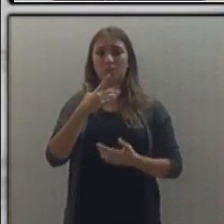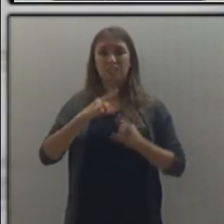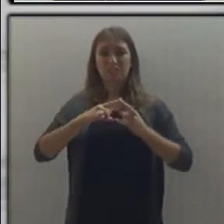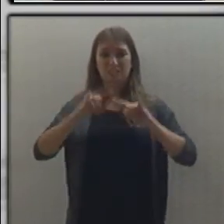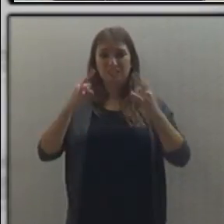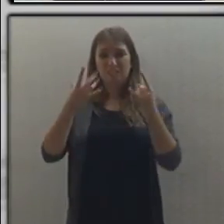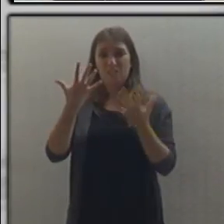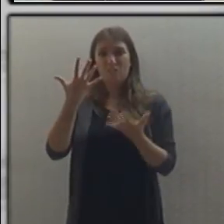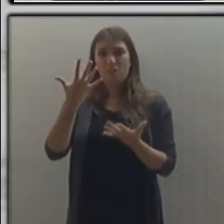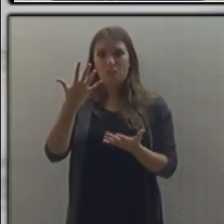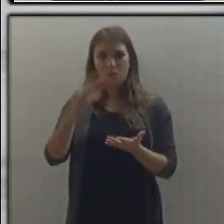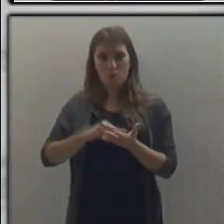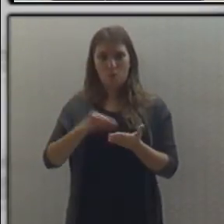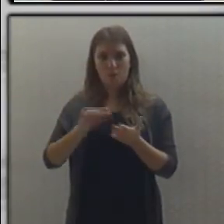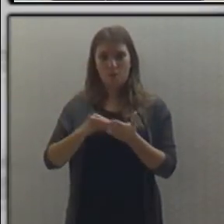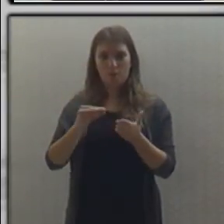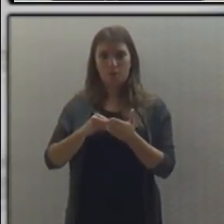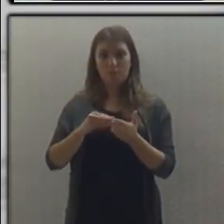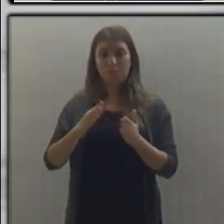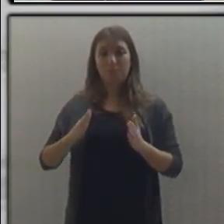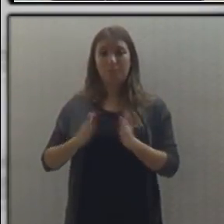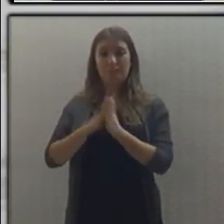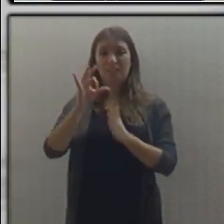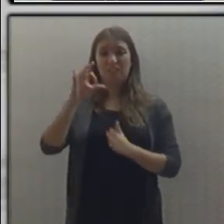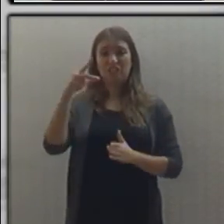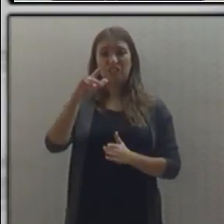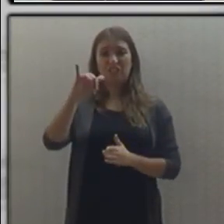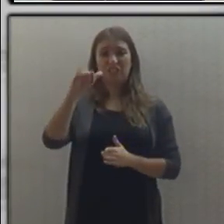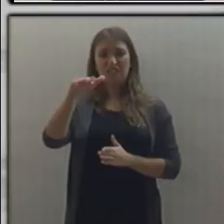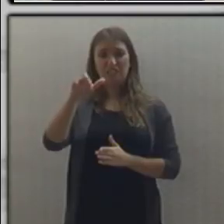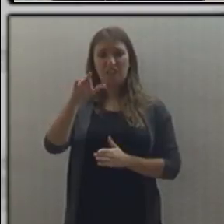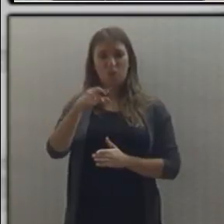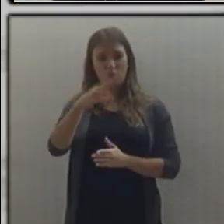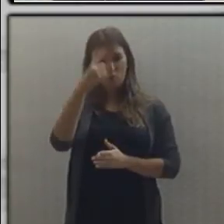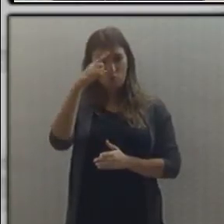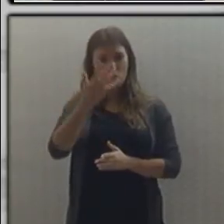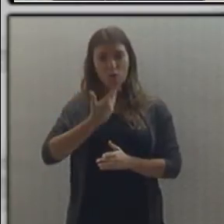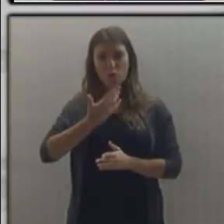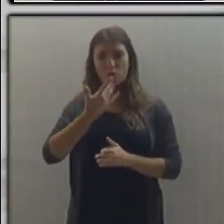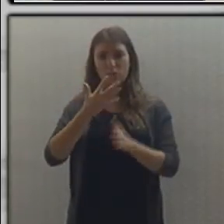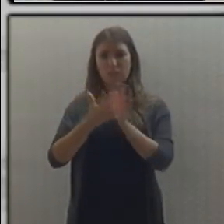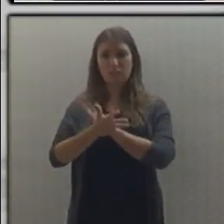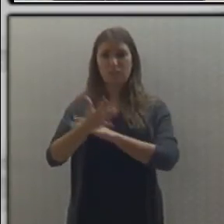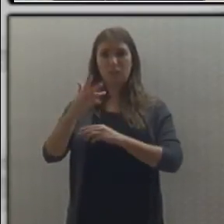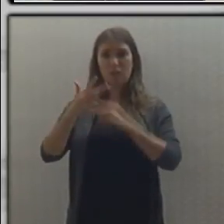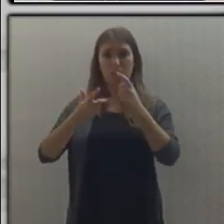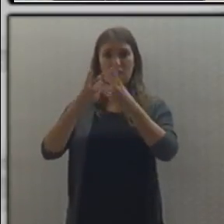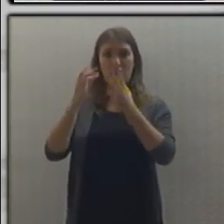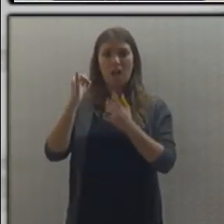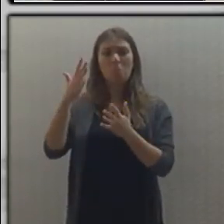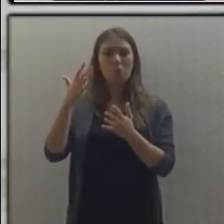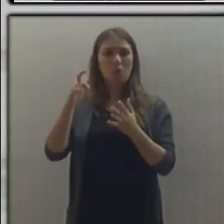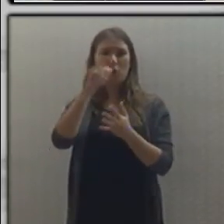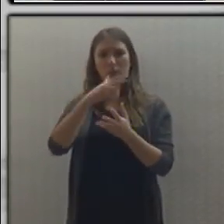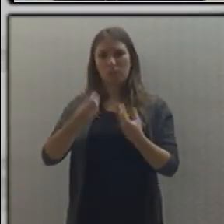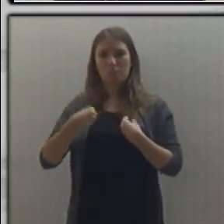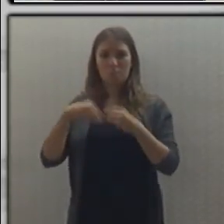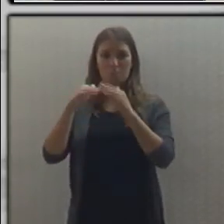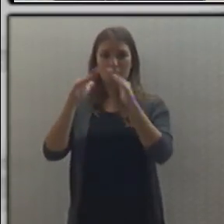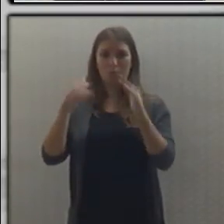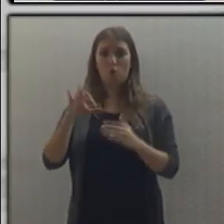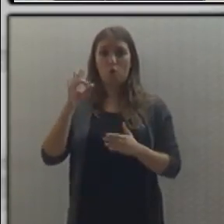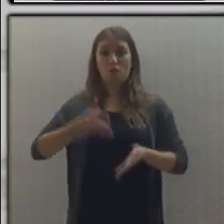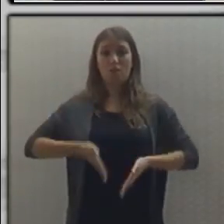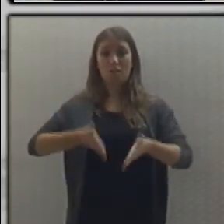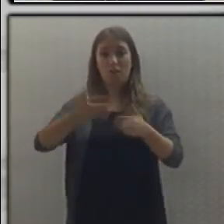veces menos de densidad San Chinarro, no sé si habéis pasado por ahí, entenderéis perfectamente a lo que me refiero. O, por ejemplo, la vía principal de